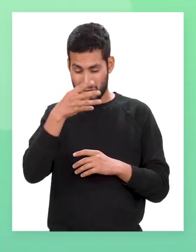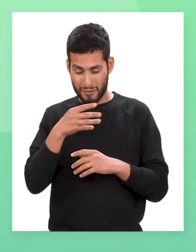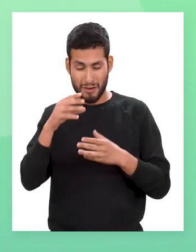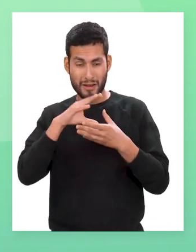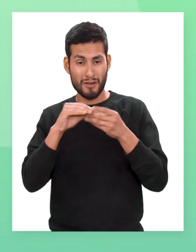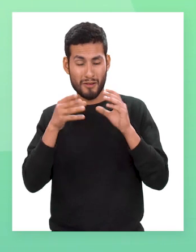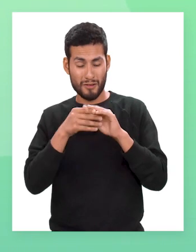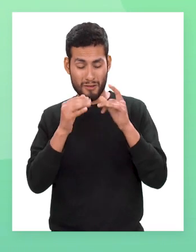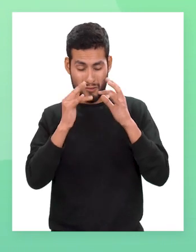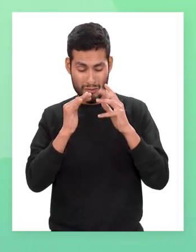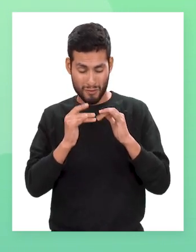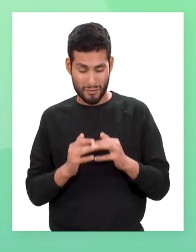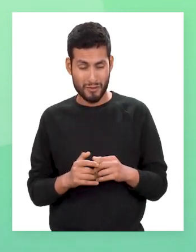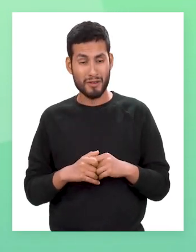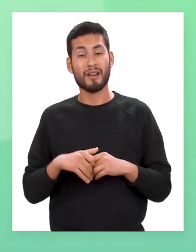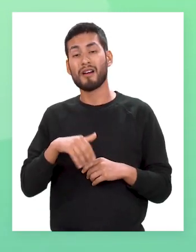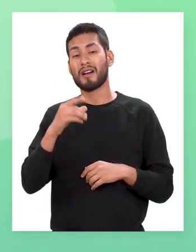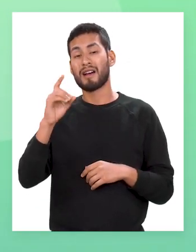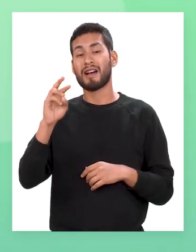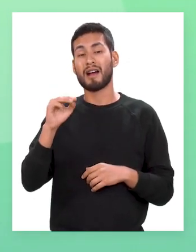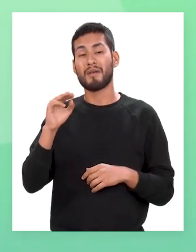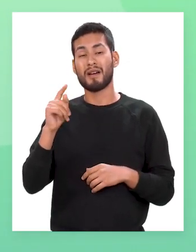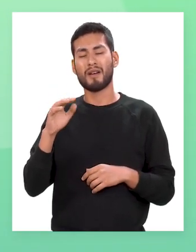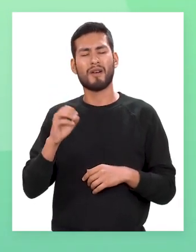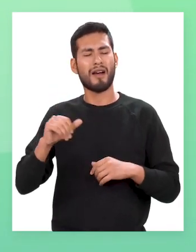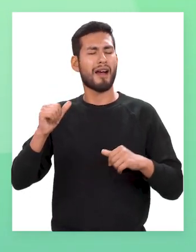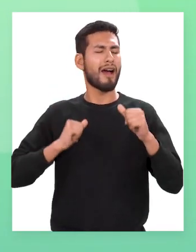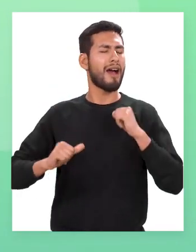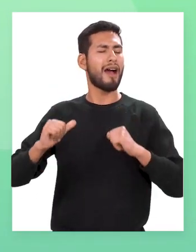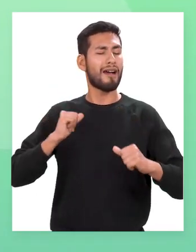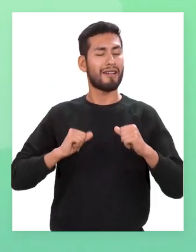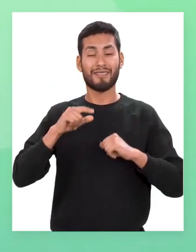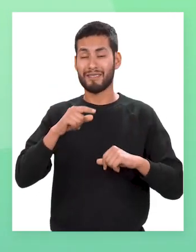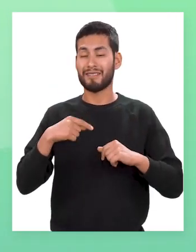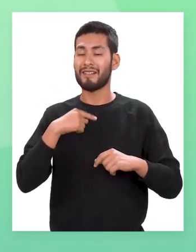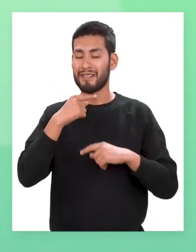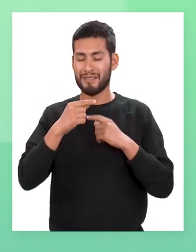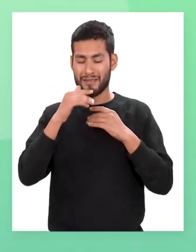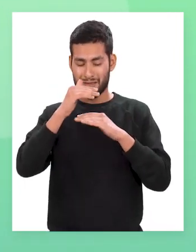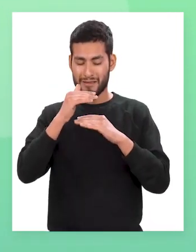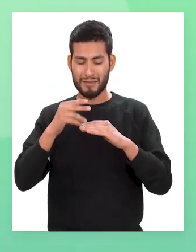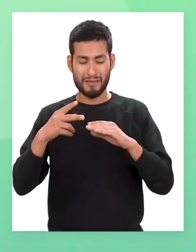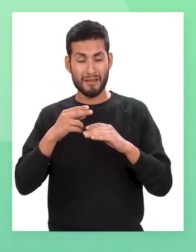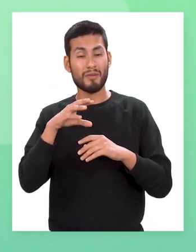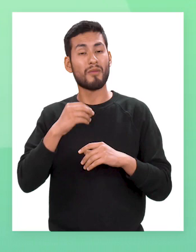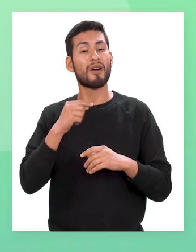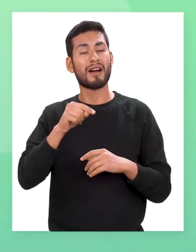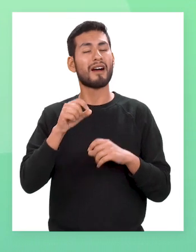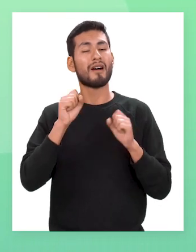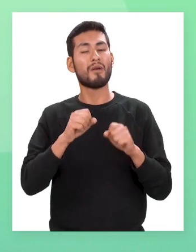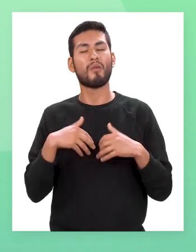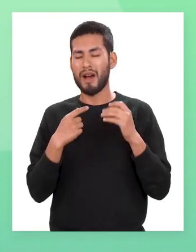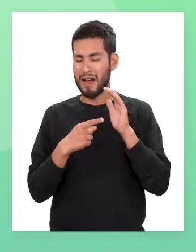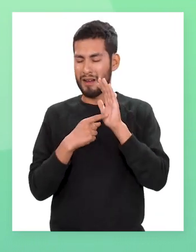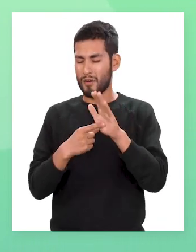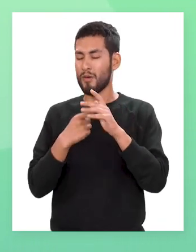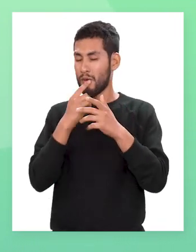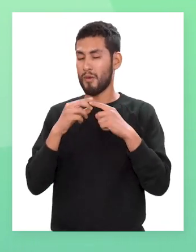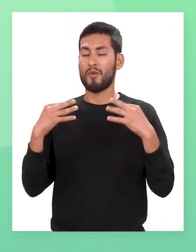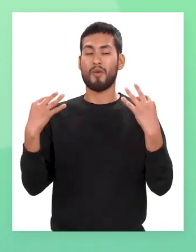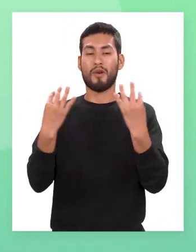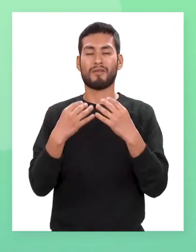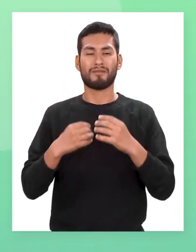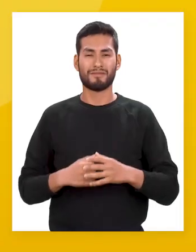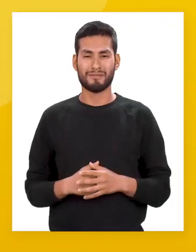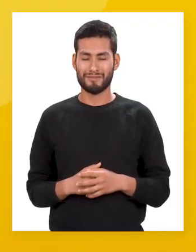una historia. Y finalmente, el dramático o teatral, se escribe en diálogos pues la intención es que pueda ser representada frente a un